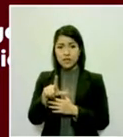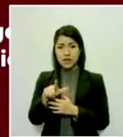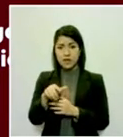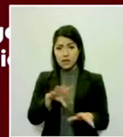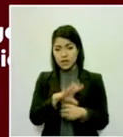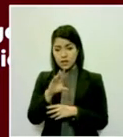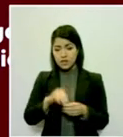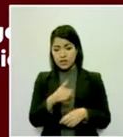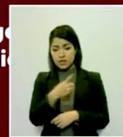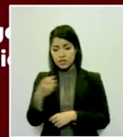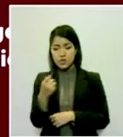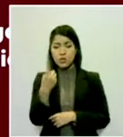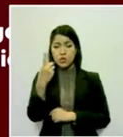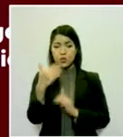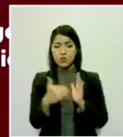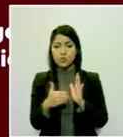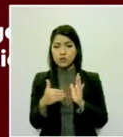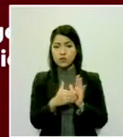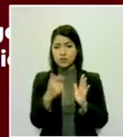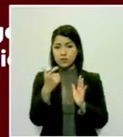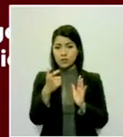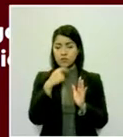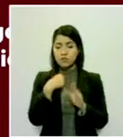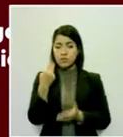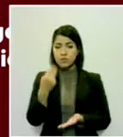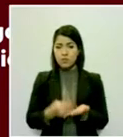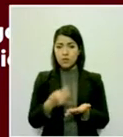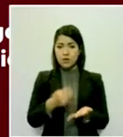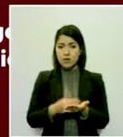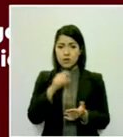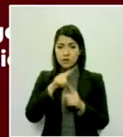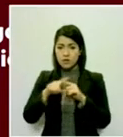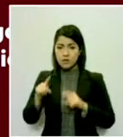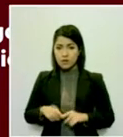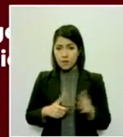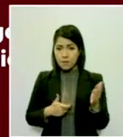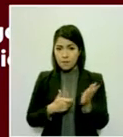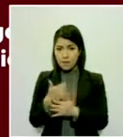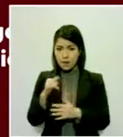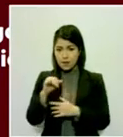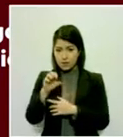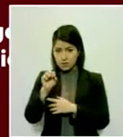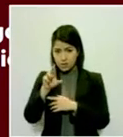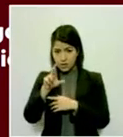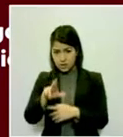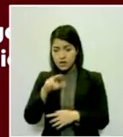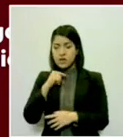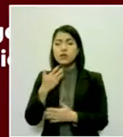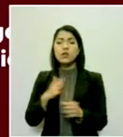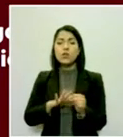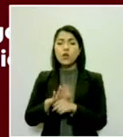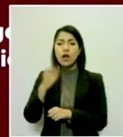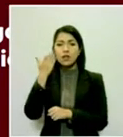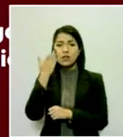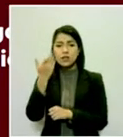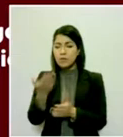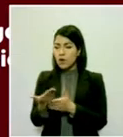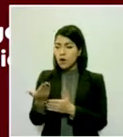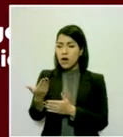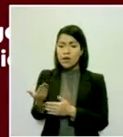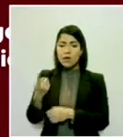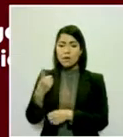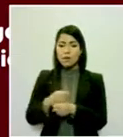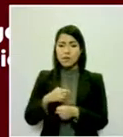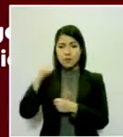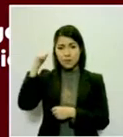de 101 millones de pesos por multas, recargos y actualizaciones del pago del ISR que corresponde al periodo del 1